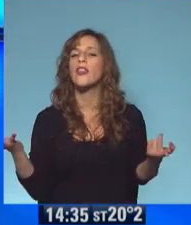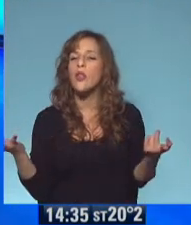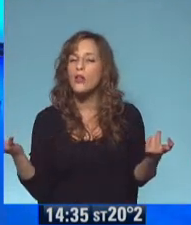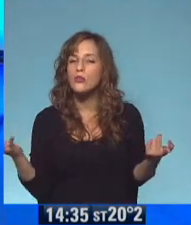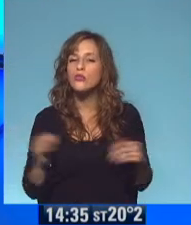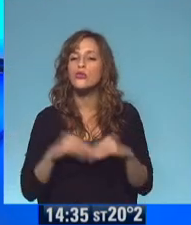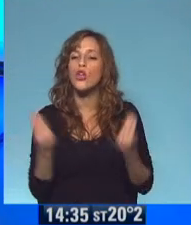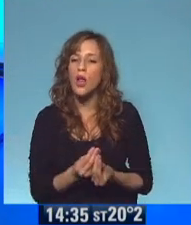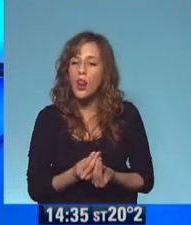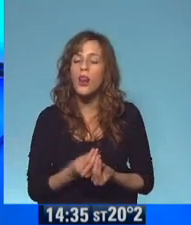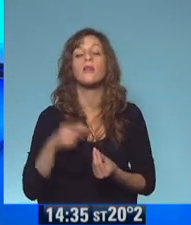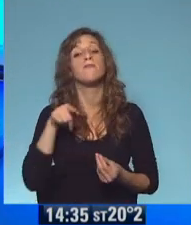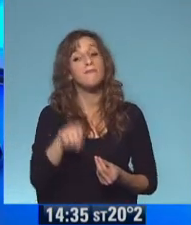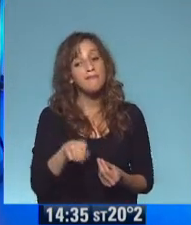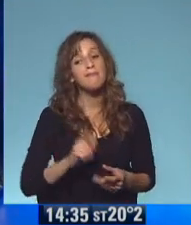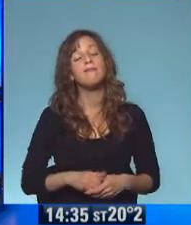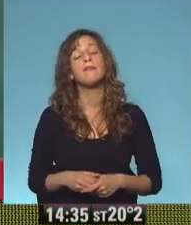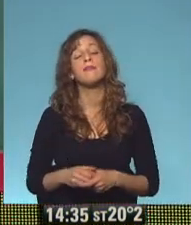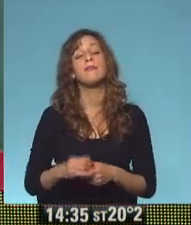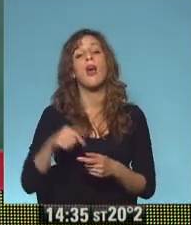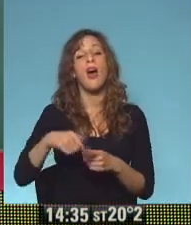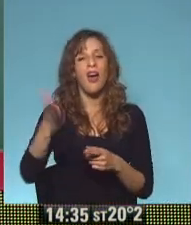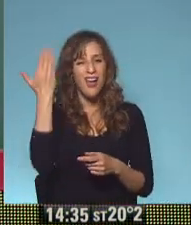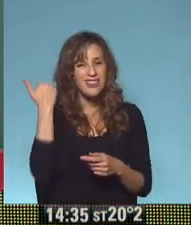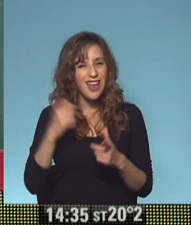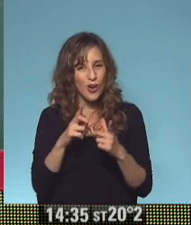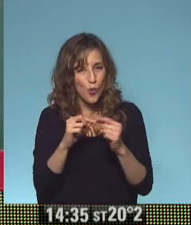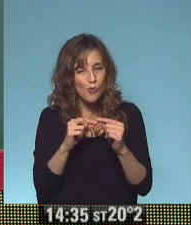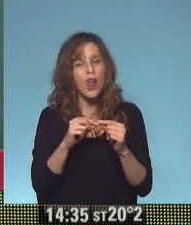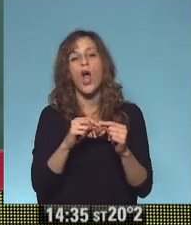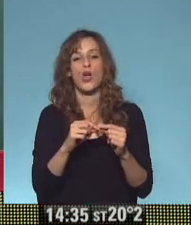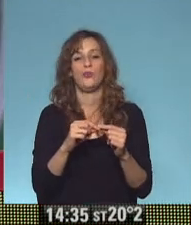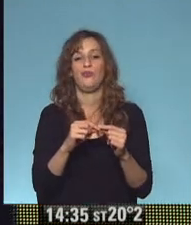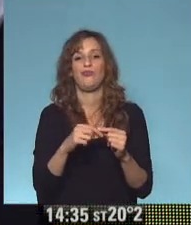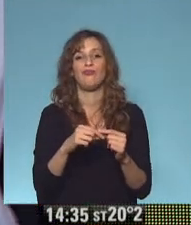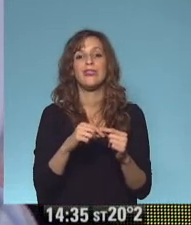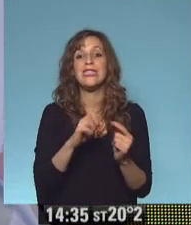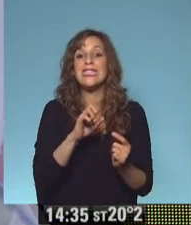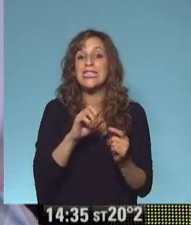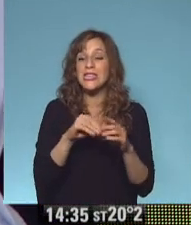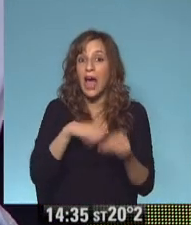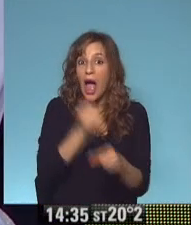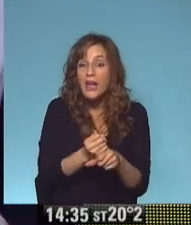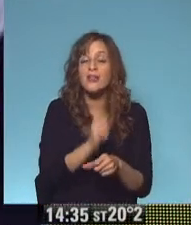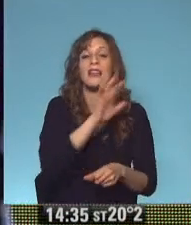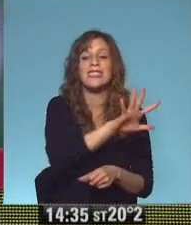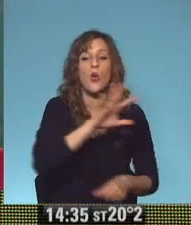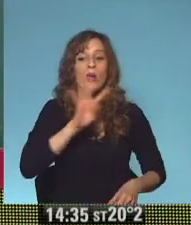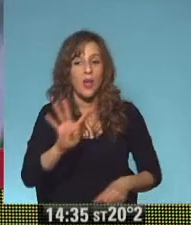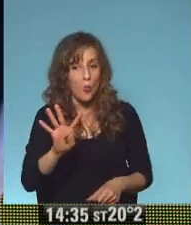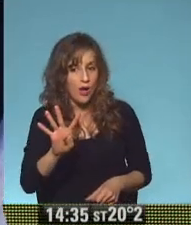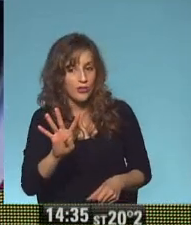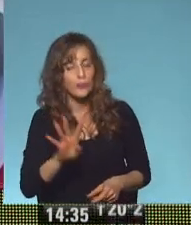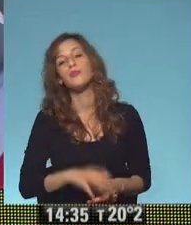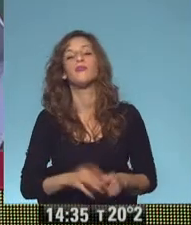Estamos en la familia de los 50, que empiezan con el 5, ¿sí? Y llegamos al 54, que empieza